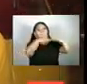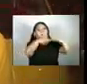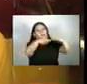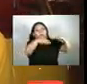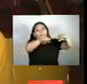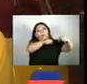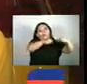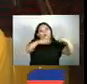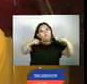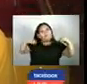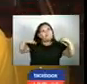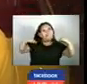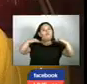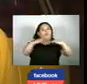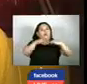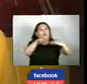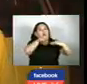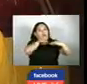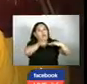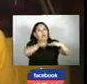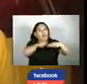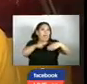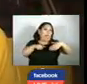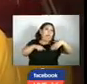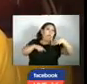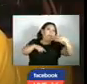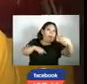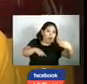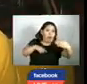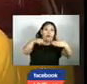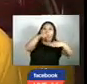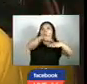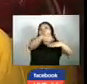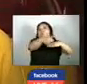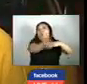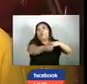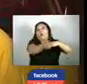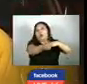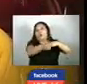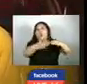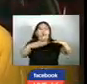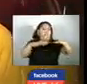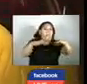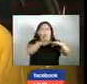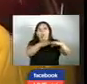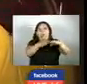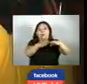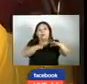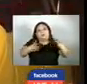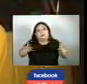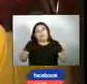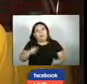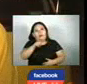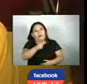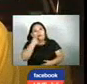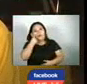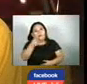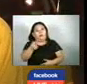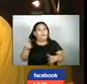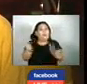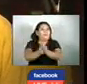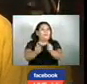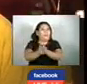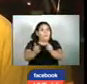con un motociclista, el cual fue arrojado sobre otro automóvil, el cual también lo impactó y resultando de esa manera